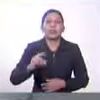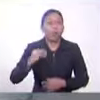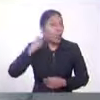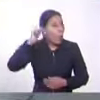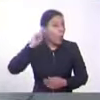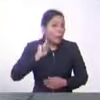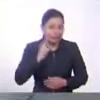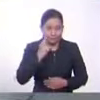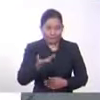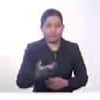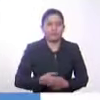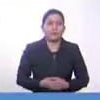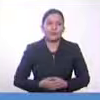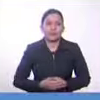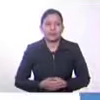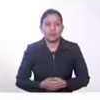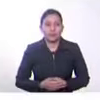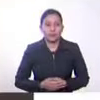atención.